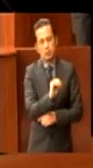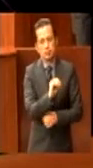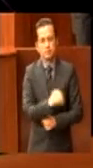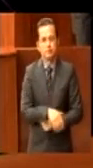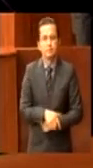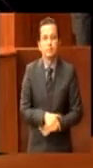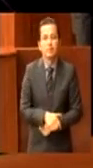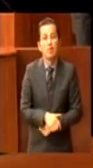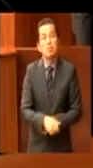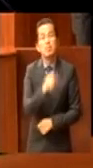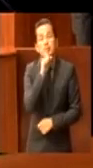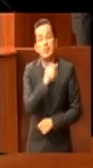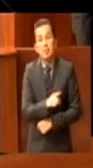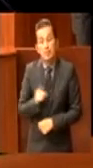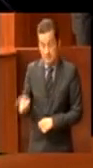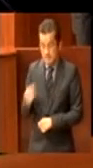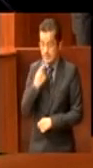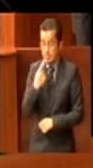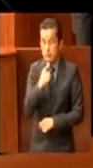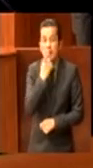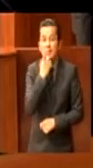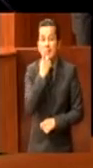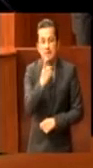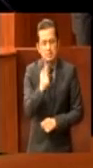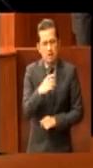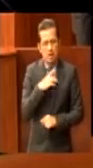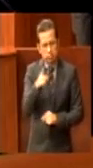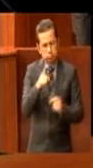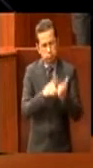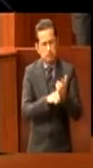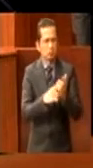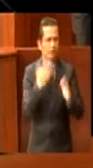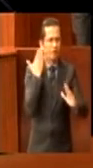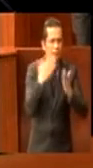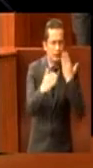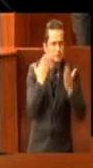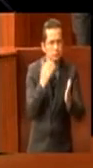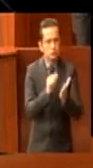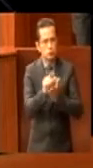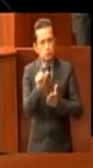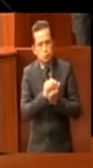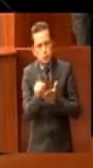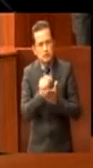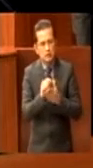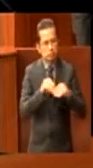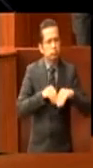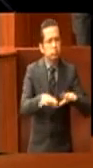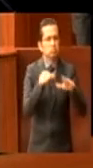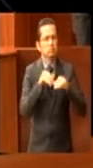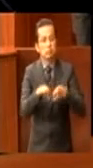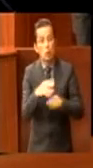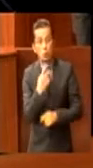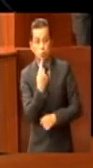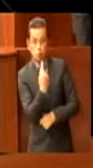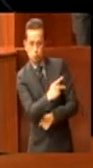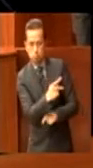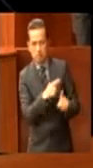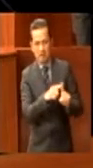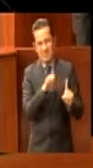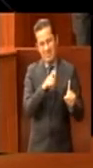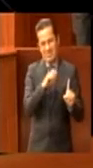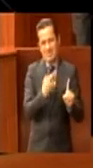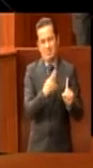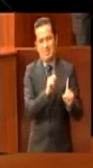de igual forma el denunciante señala diversas publicaciones en las redes sociales de facebook y de twitter de edith gonzález garduño en las que a su